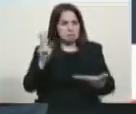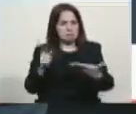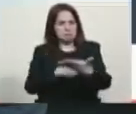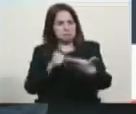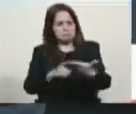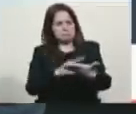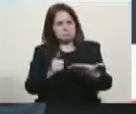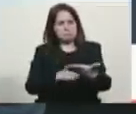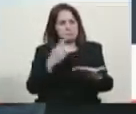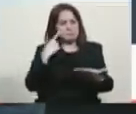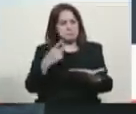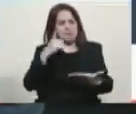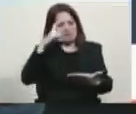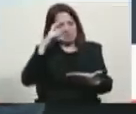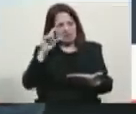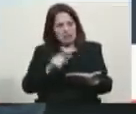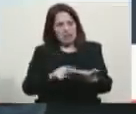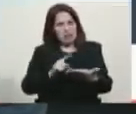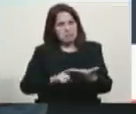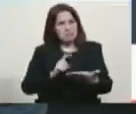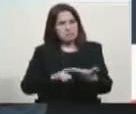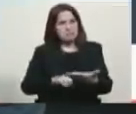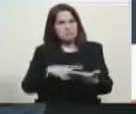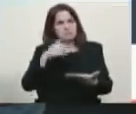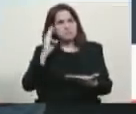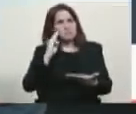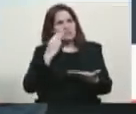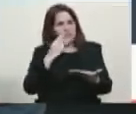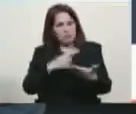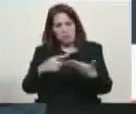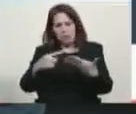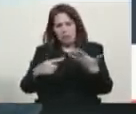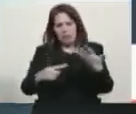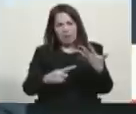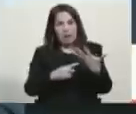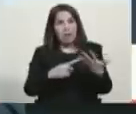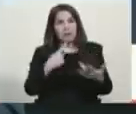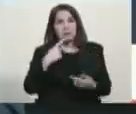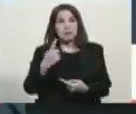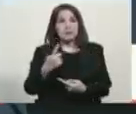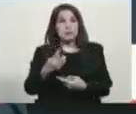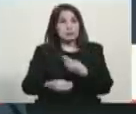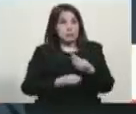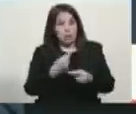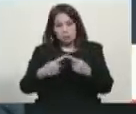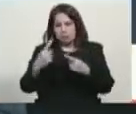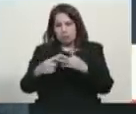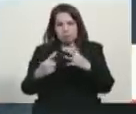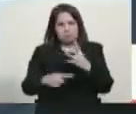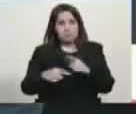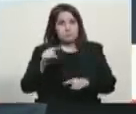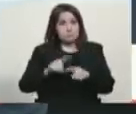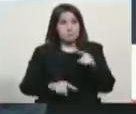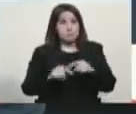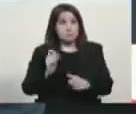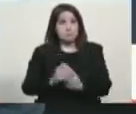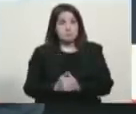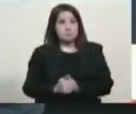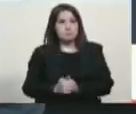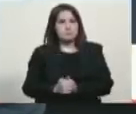ver, Instagram, Facebook, mi página y otras cosas. A ver,